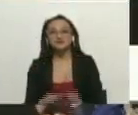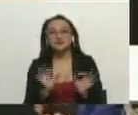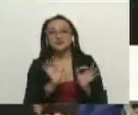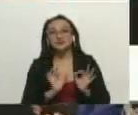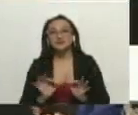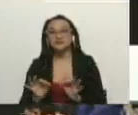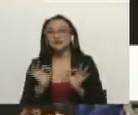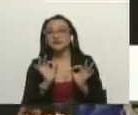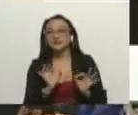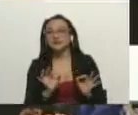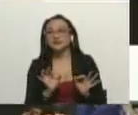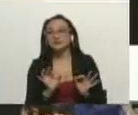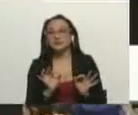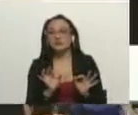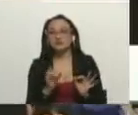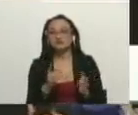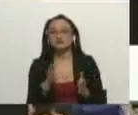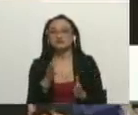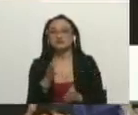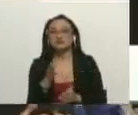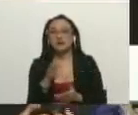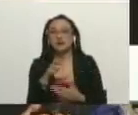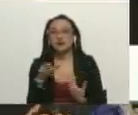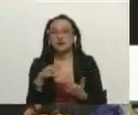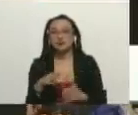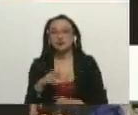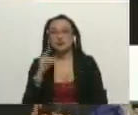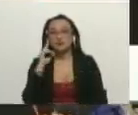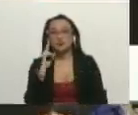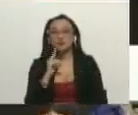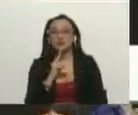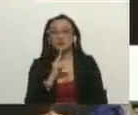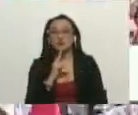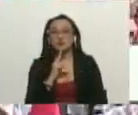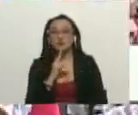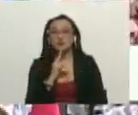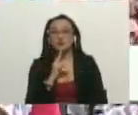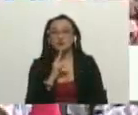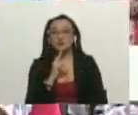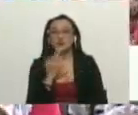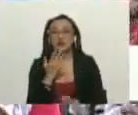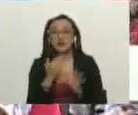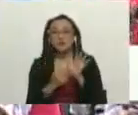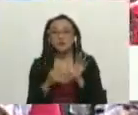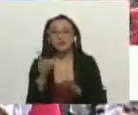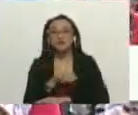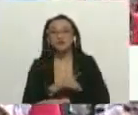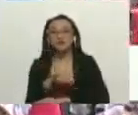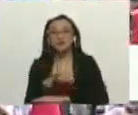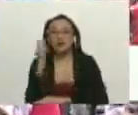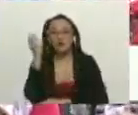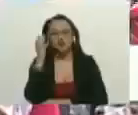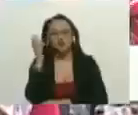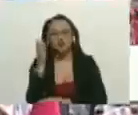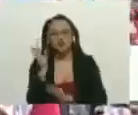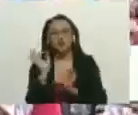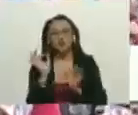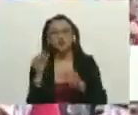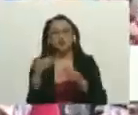Consolidaremos como vanguardia de la revolución bolivariana, que sea ejemplo de disciplina consciente para